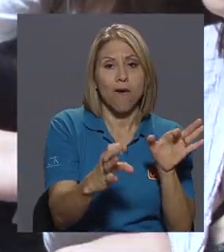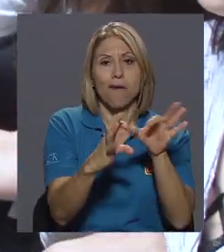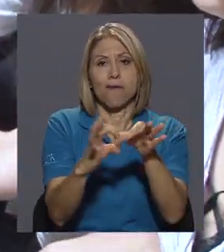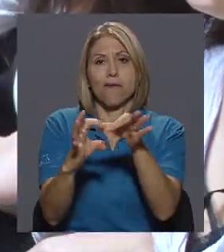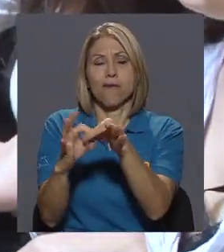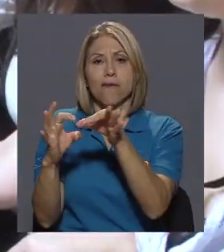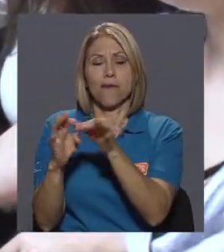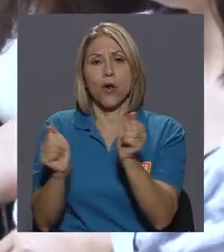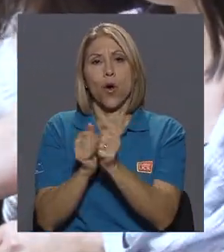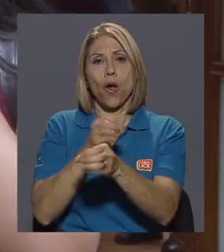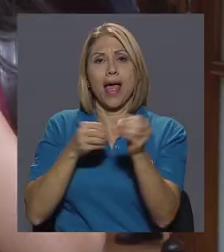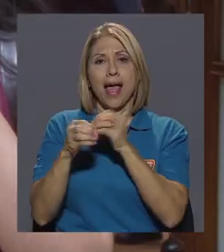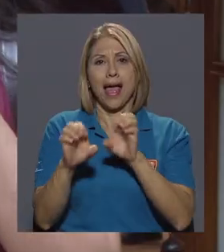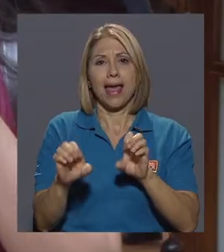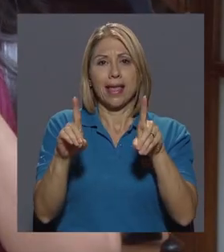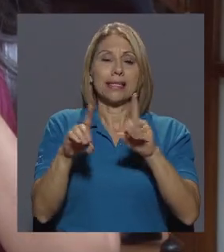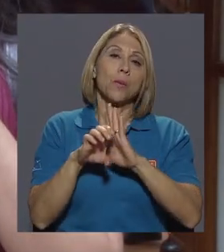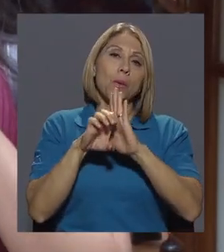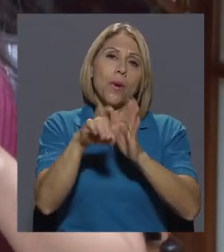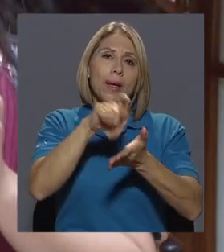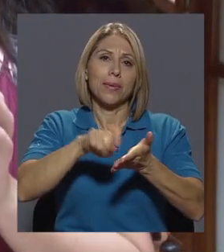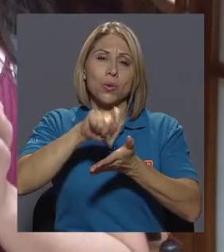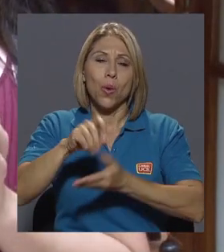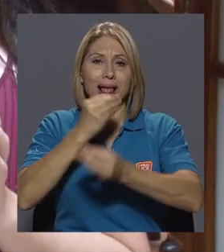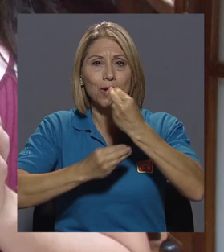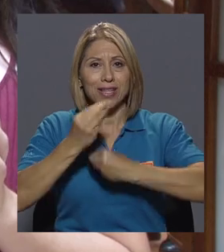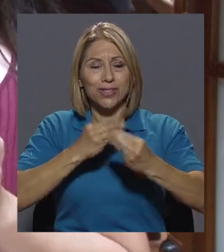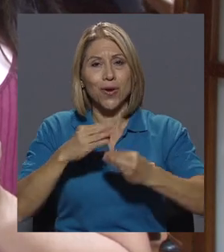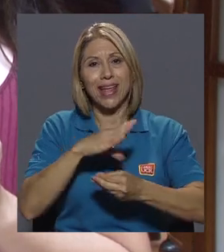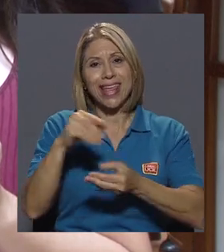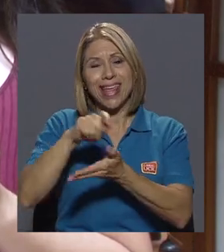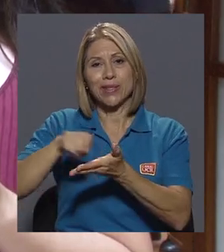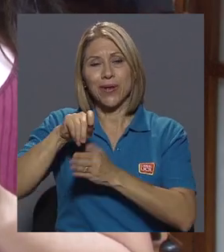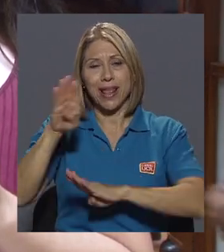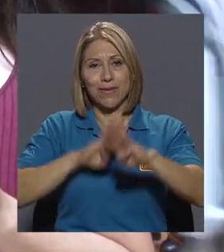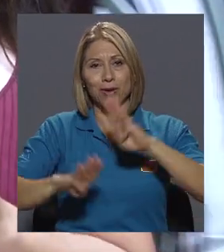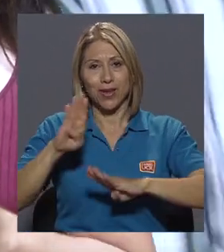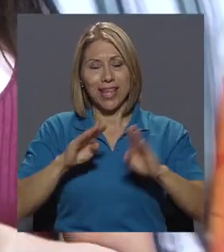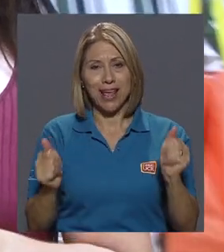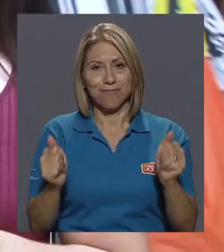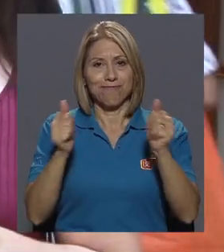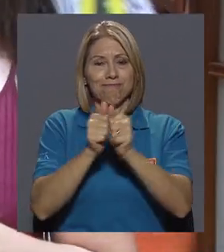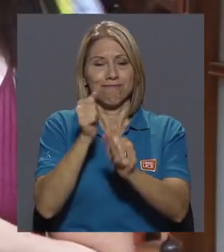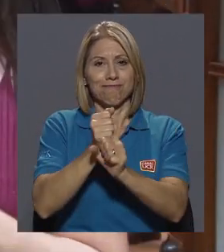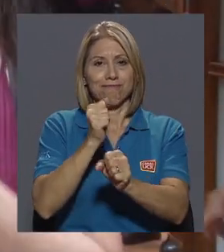unidades académicas, entre ellas la Escuela de Nutrición y la Escuela de Biología.